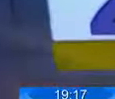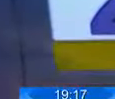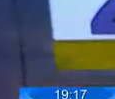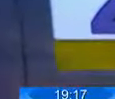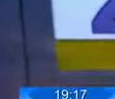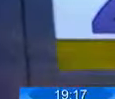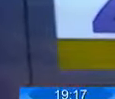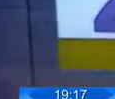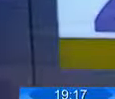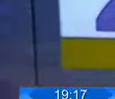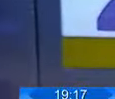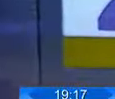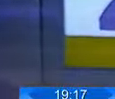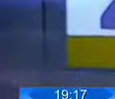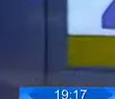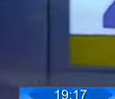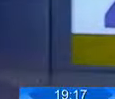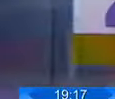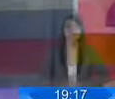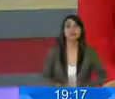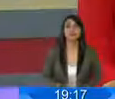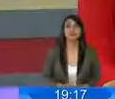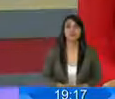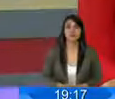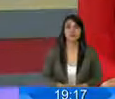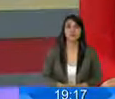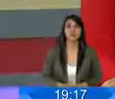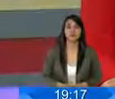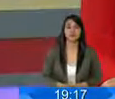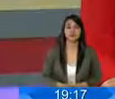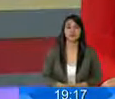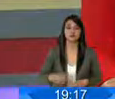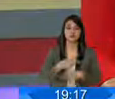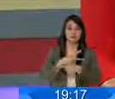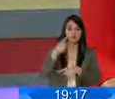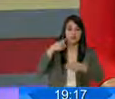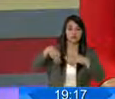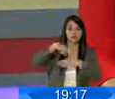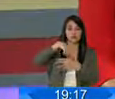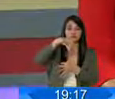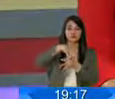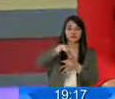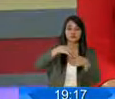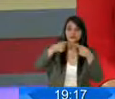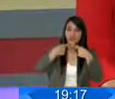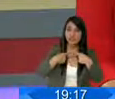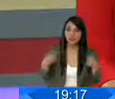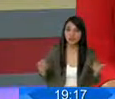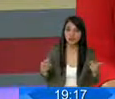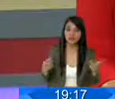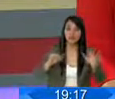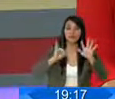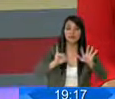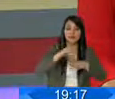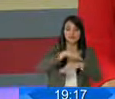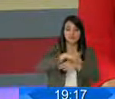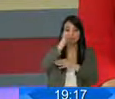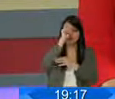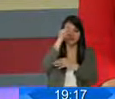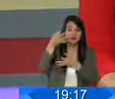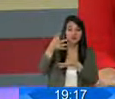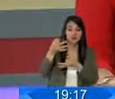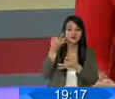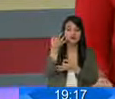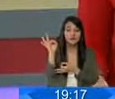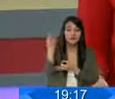Elecciones 2017. El Consejo Nacional Electoral informó que desde las 6 de la tarde del domingo 19 de